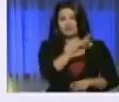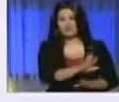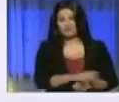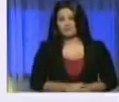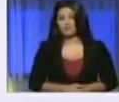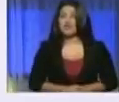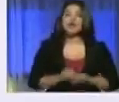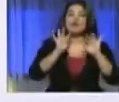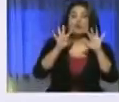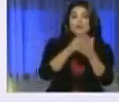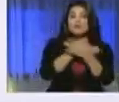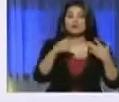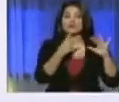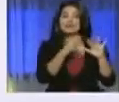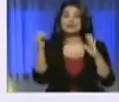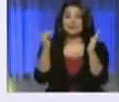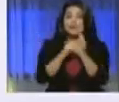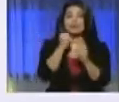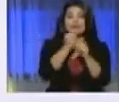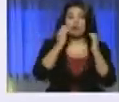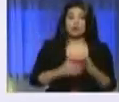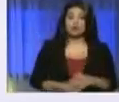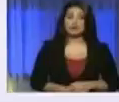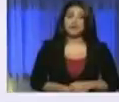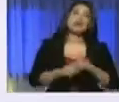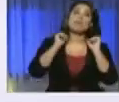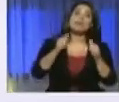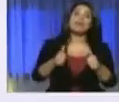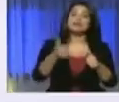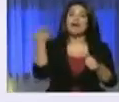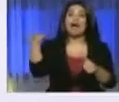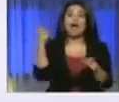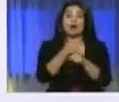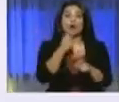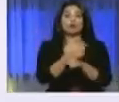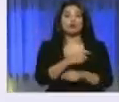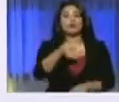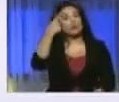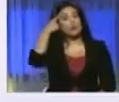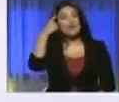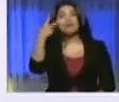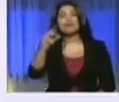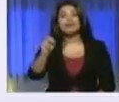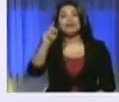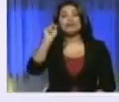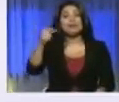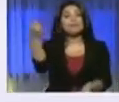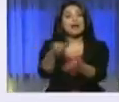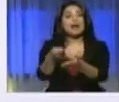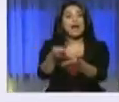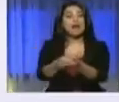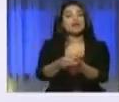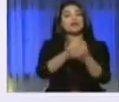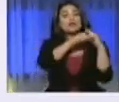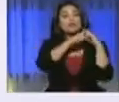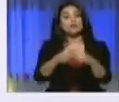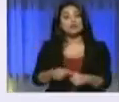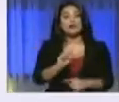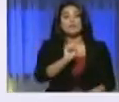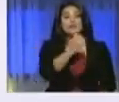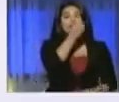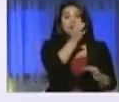9.700.000 trabajadores. A partir de agosto, el 30 se lo tienen que pagar con retroactivo, caballero. A partir del 1 de